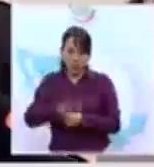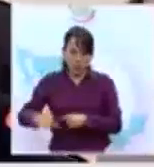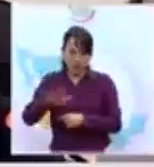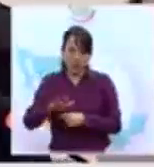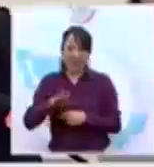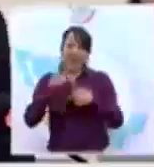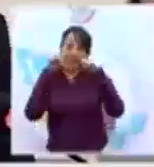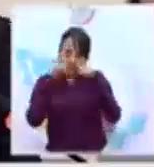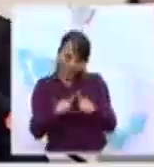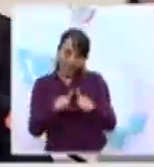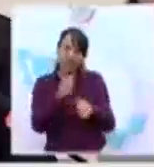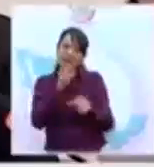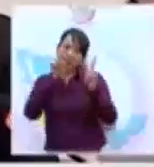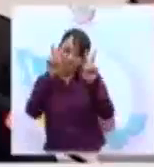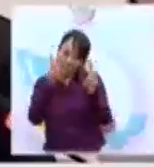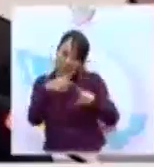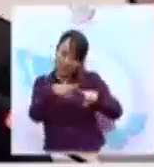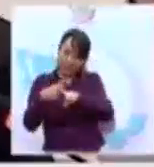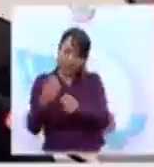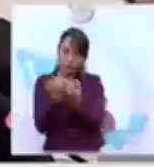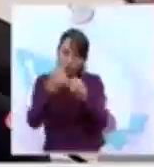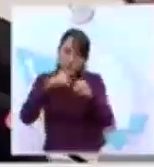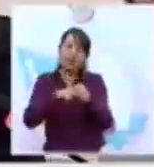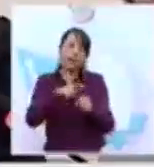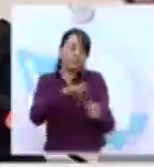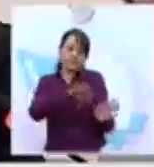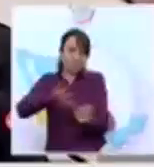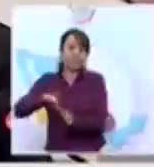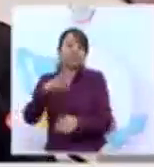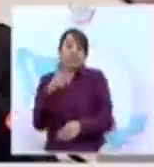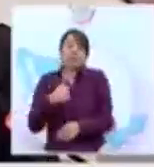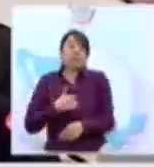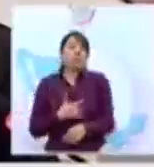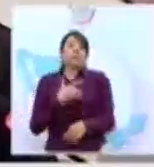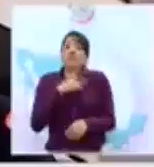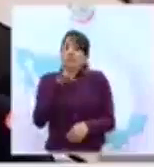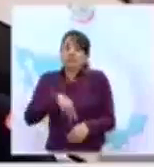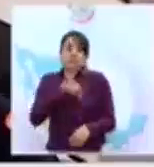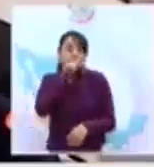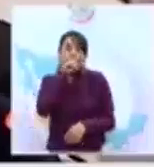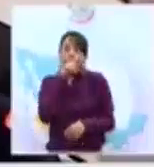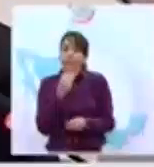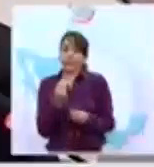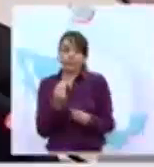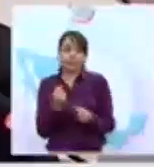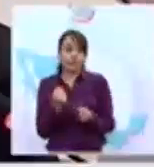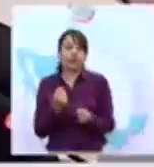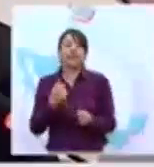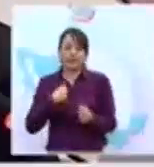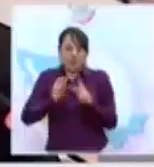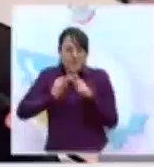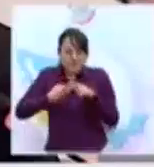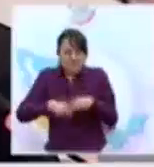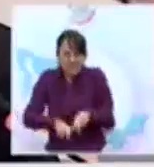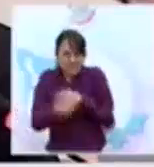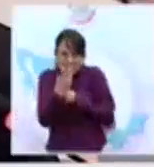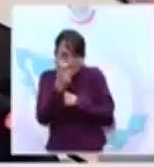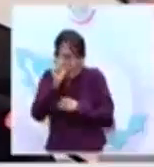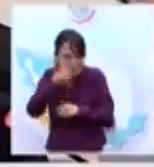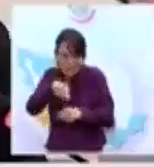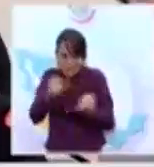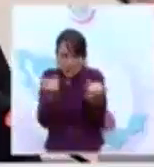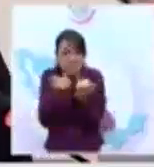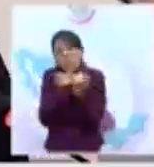me preocupa muchísimo, justamente es con lo que empecé mi participación en esta mesa, es